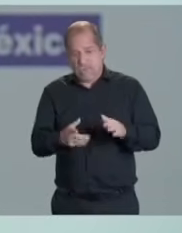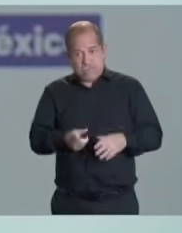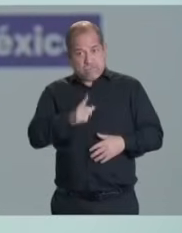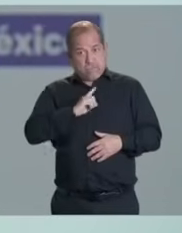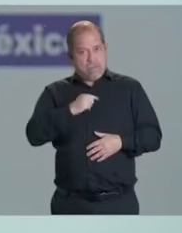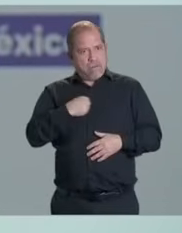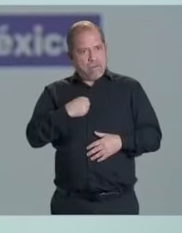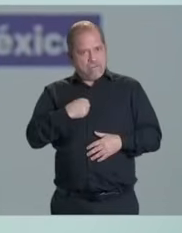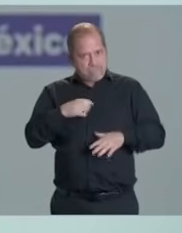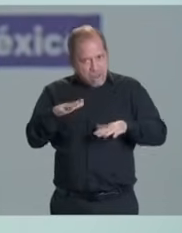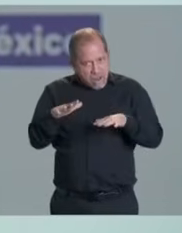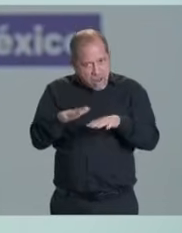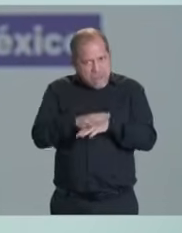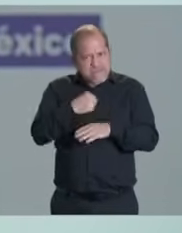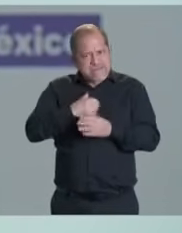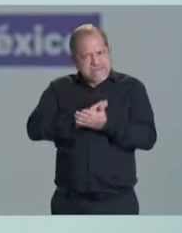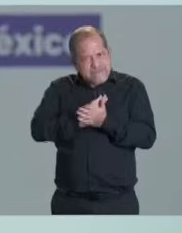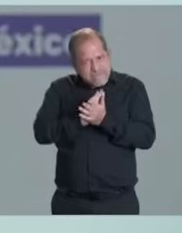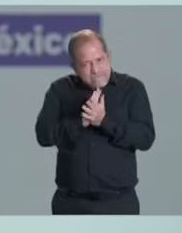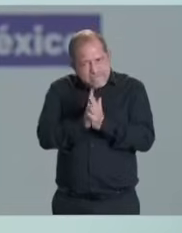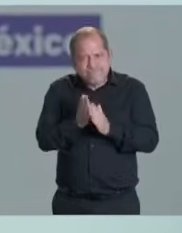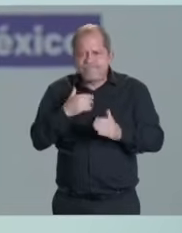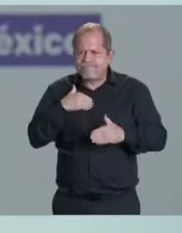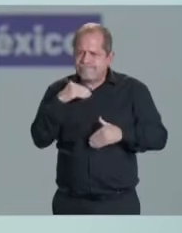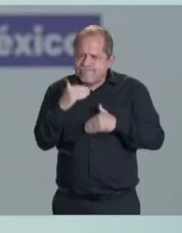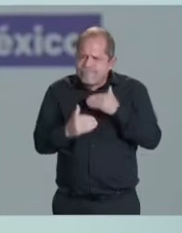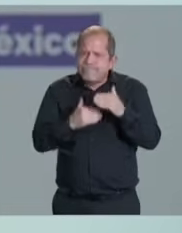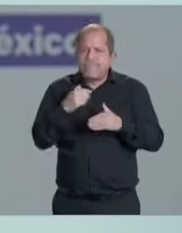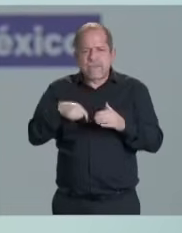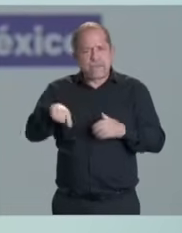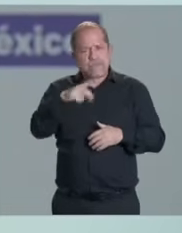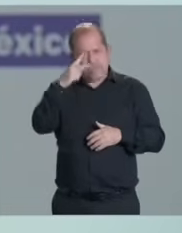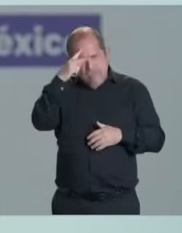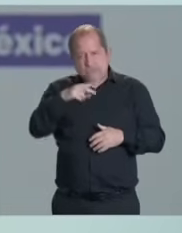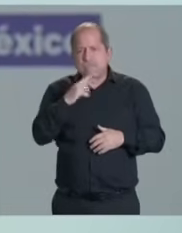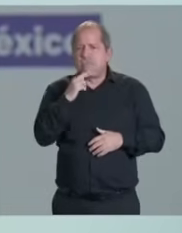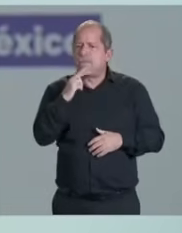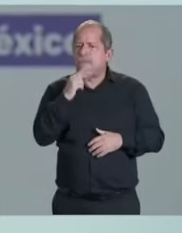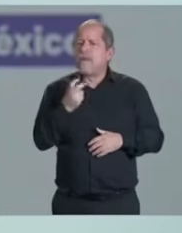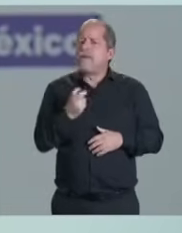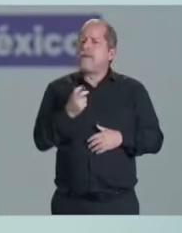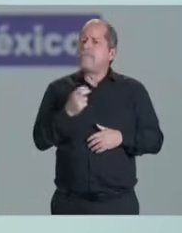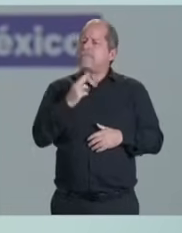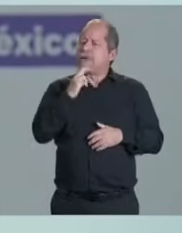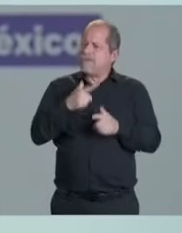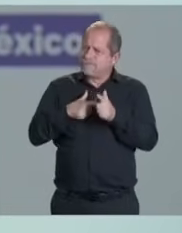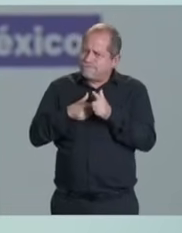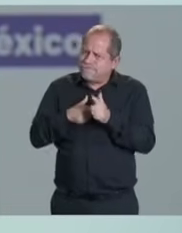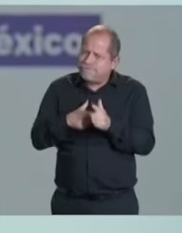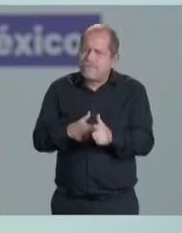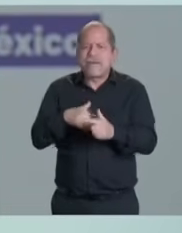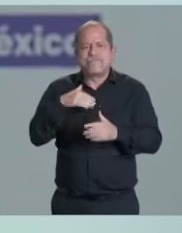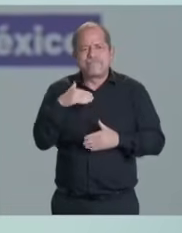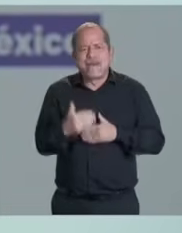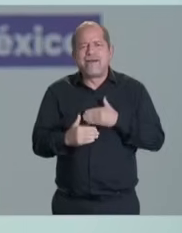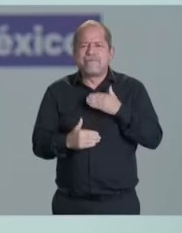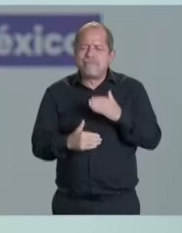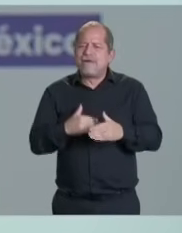al pueblo de México y por eso vamos a continuar con la transformación y avanzar con la transformación.